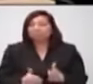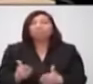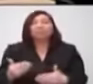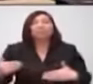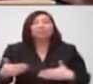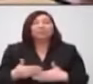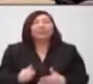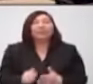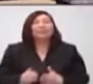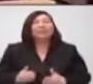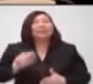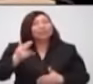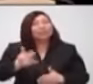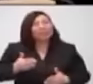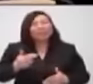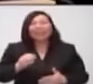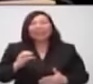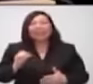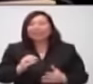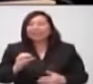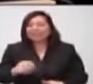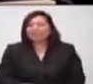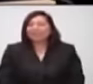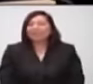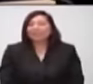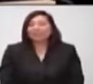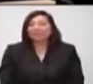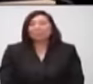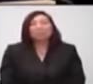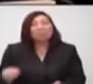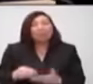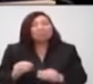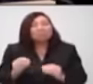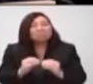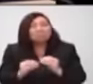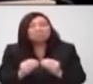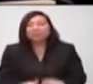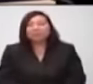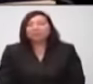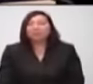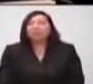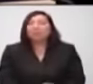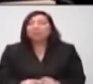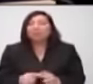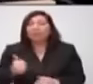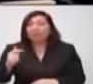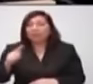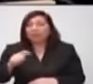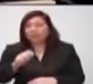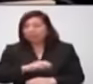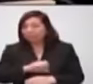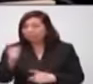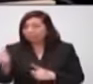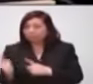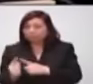Central, actualmente está en implementación, va a partir de Ate y